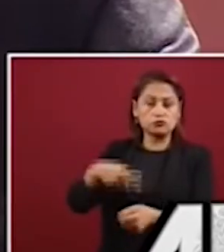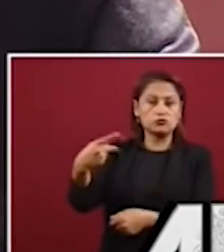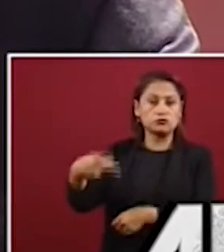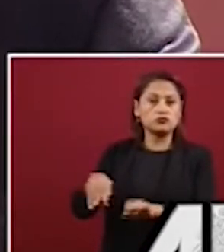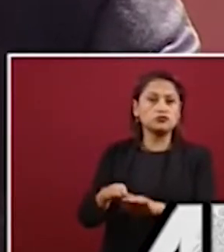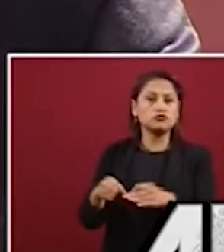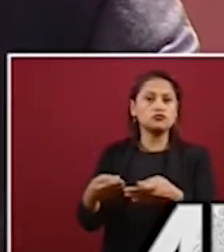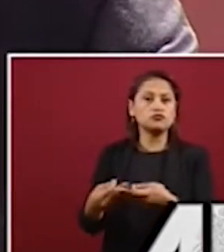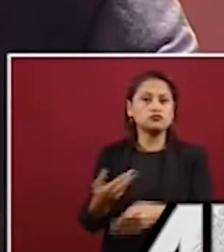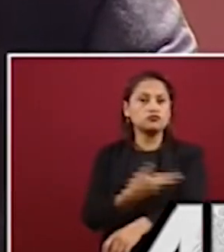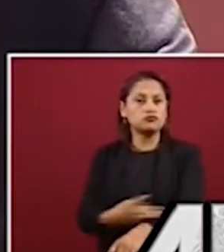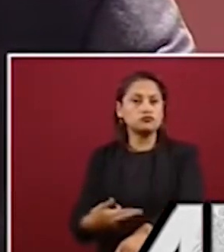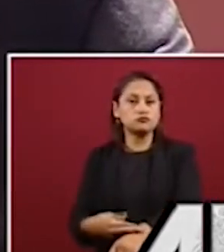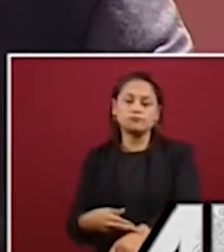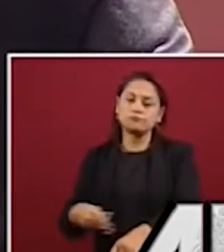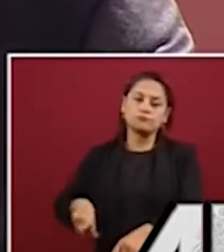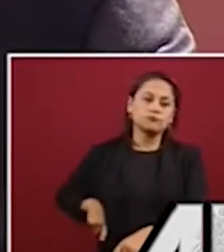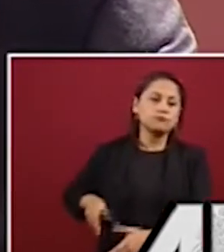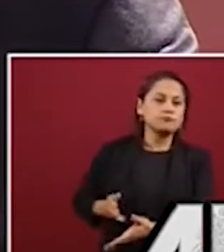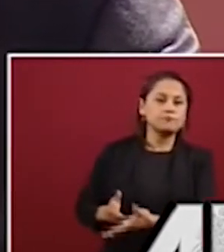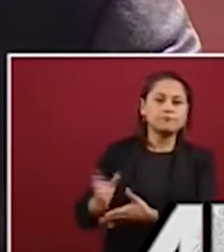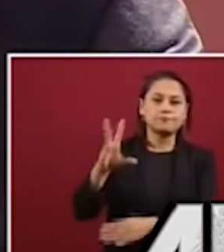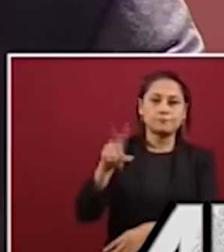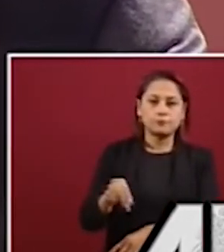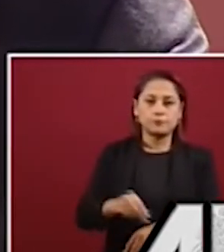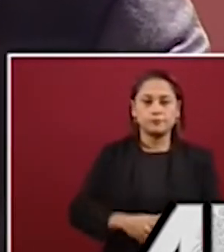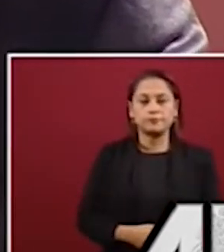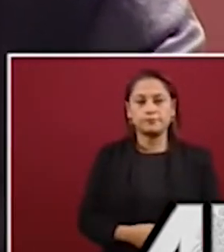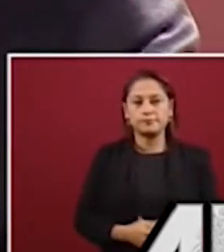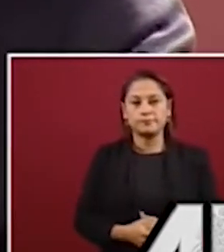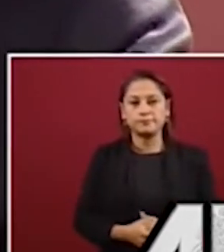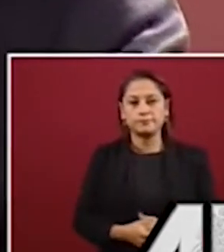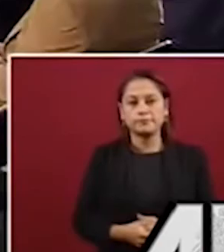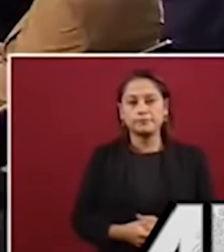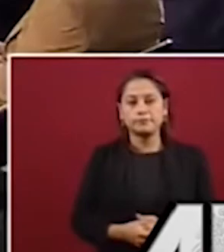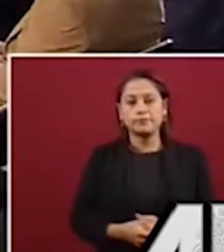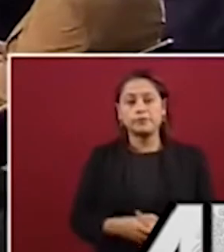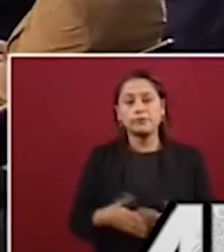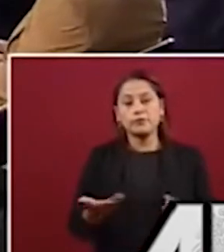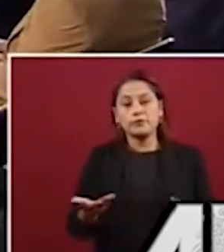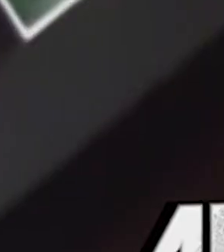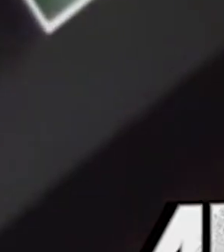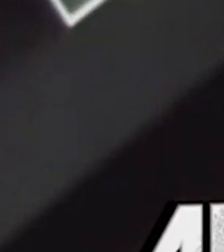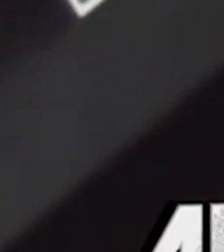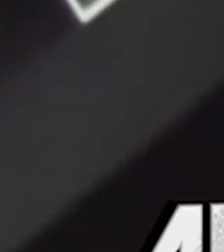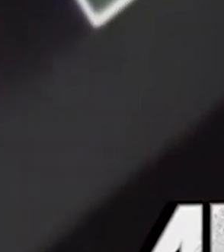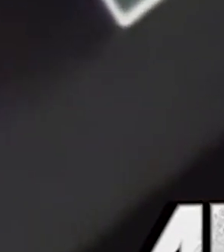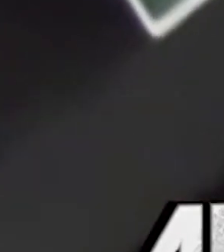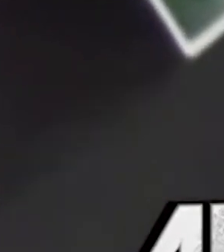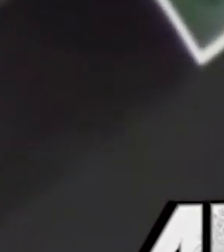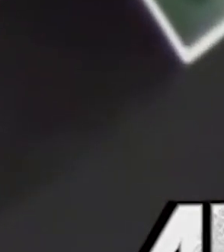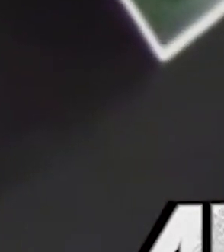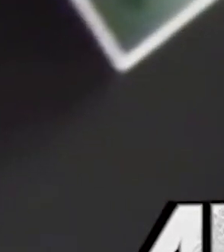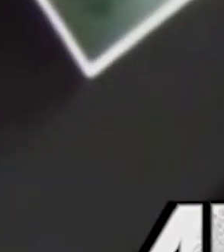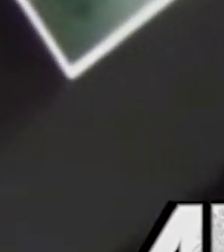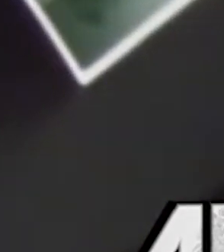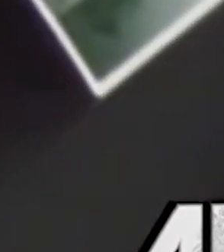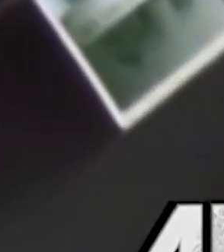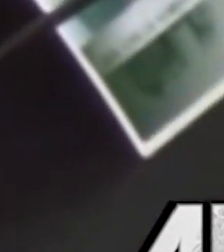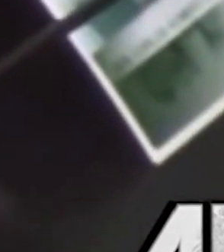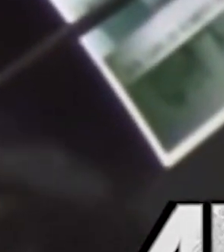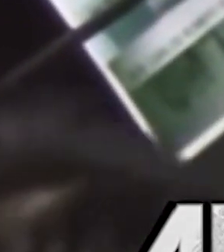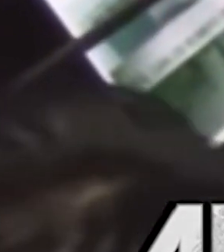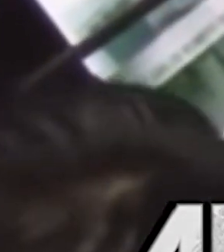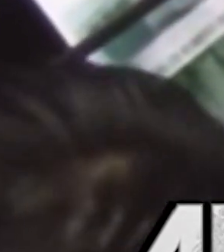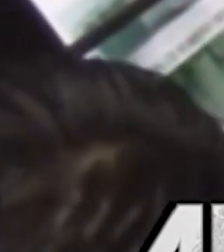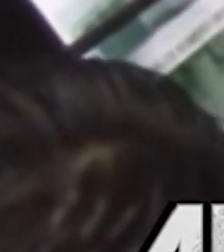las autoridades judiciales, que en su entera autonomía están investigando a Carlos Romero de Champs. Por obvias